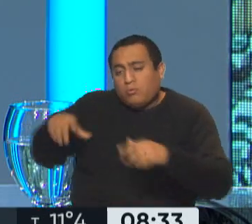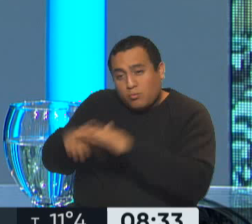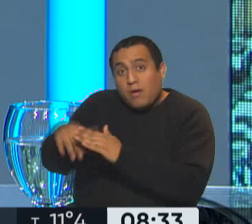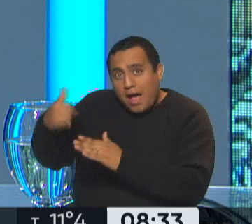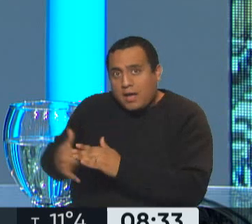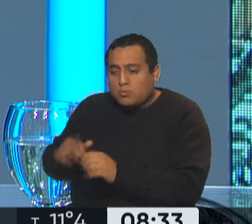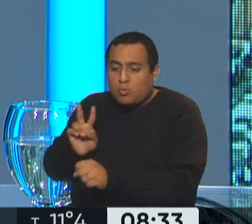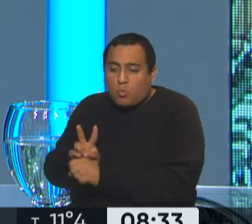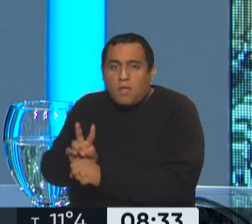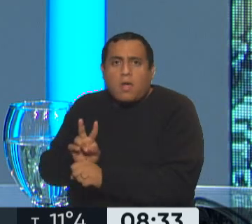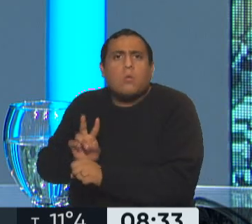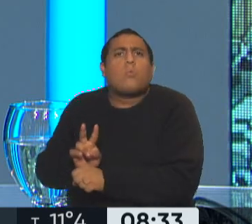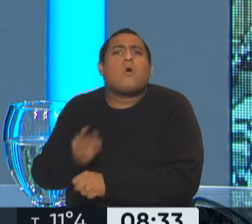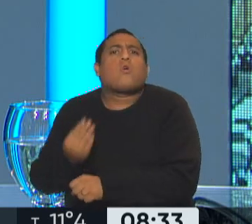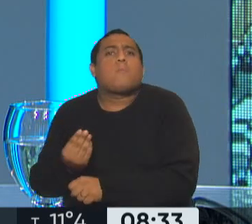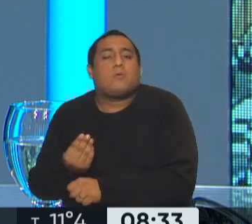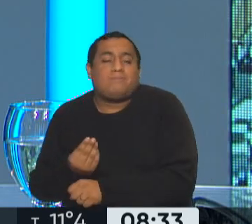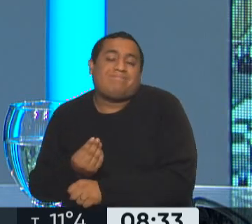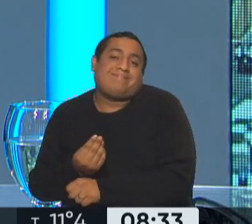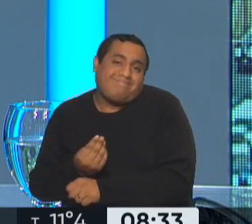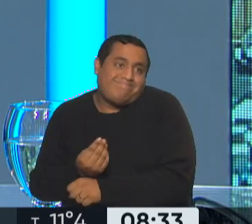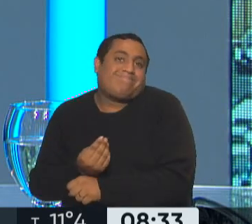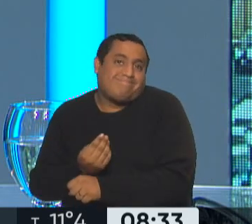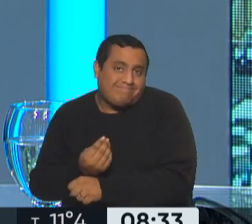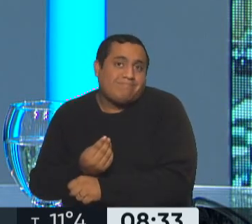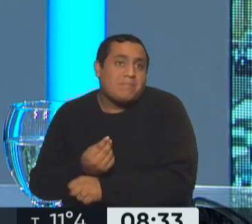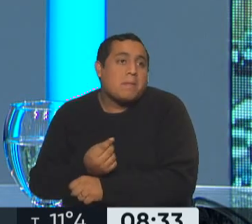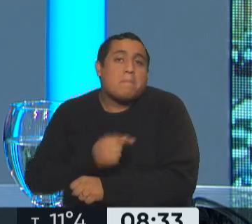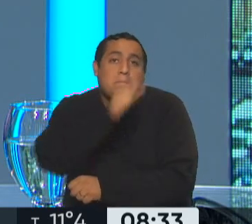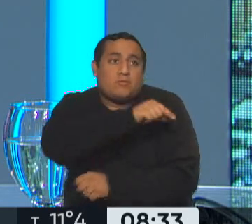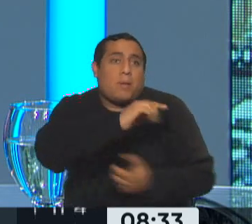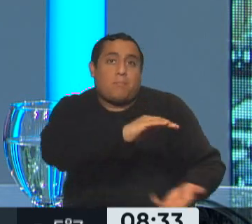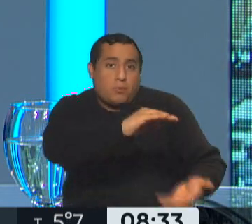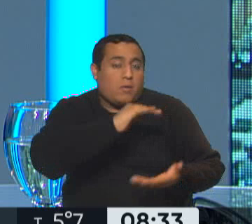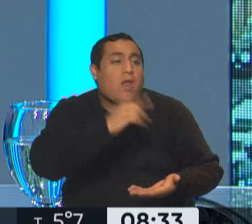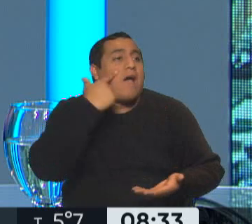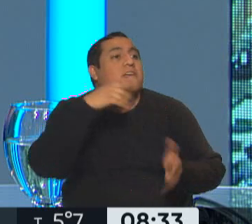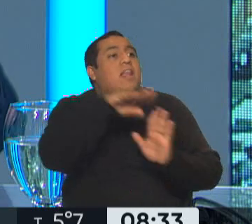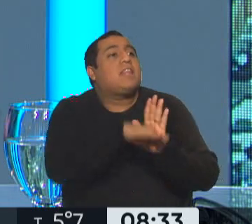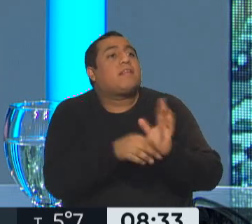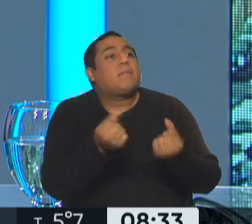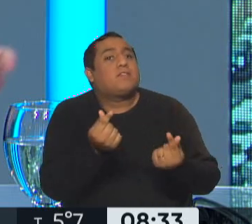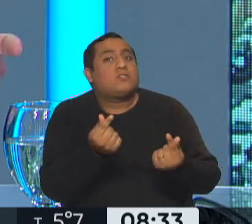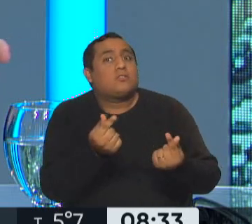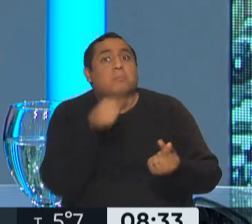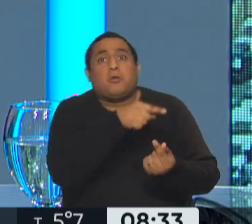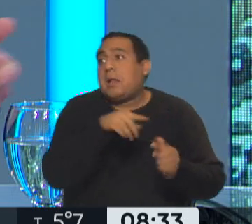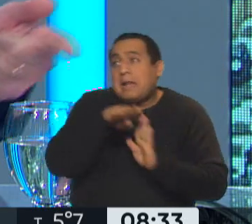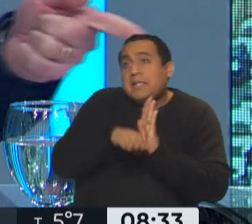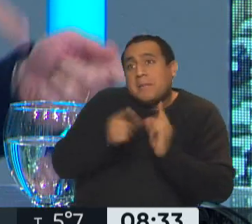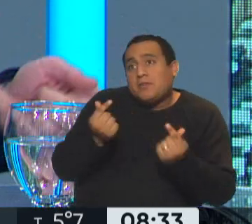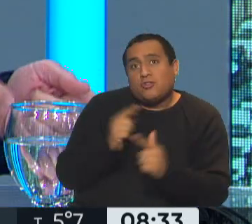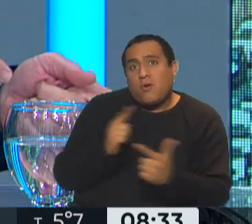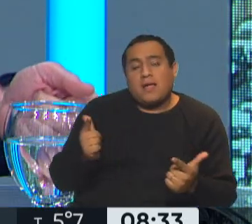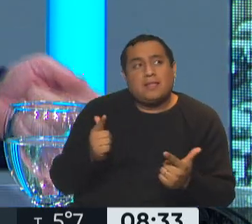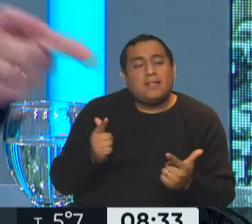sostener. ¿Cómo lo sostiene? A través de que el proveedor le dé una lista de precios. Y ese proveedor tampoco tiene lista de precios, porque